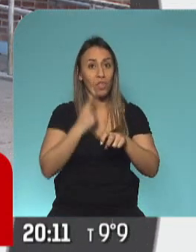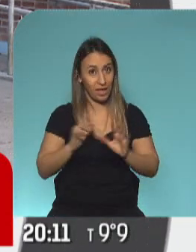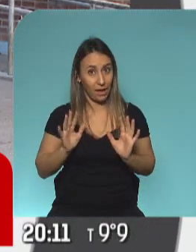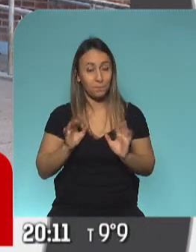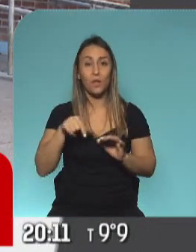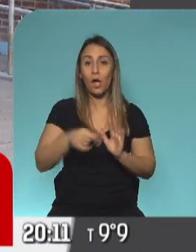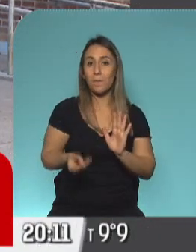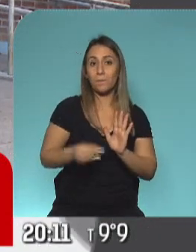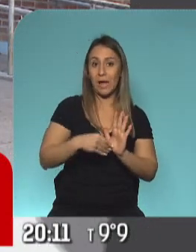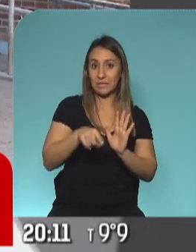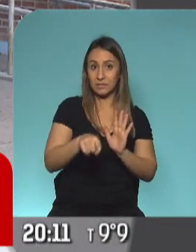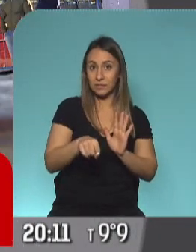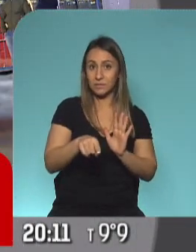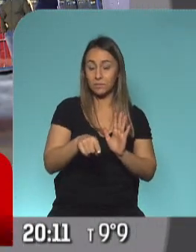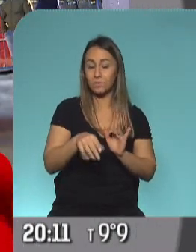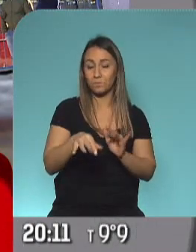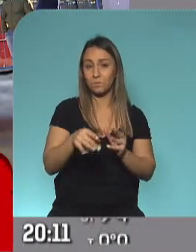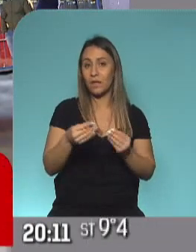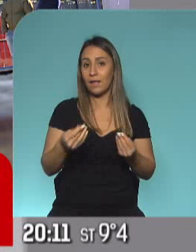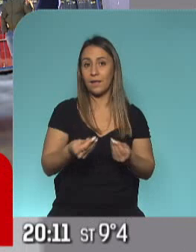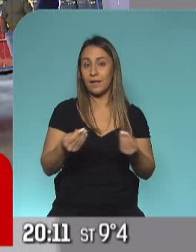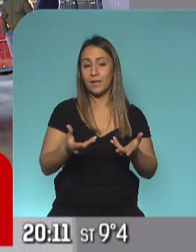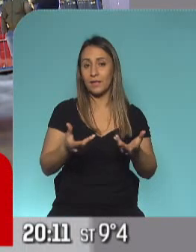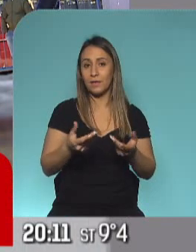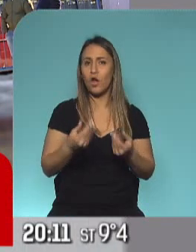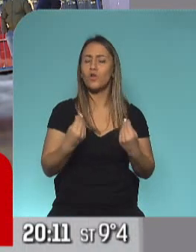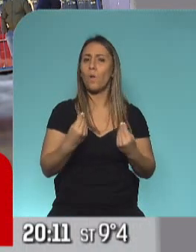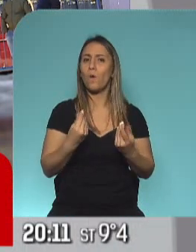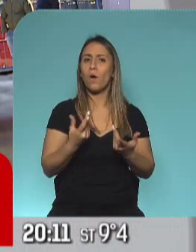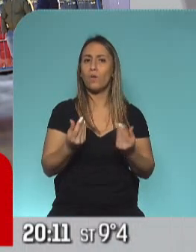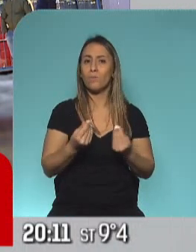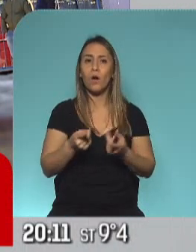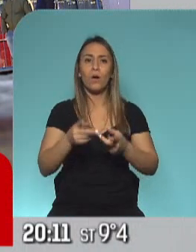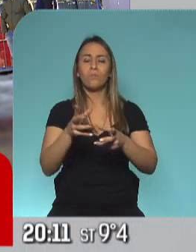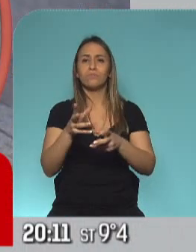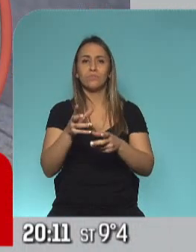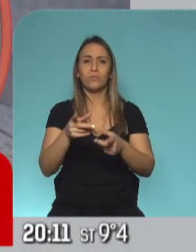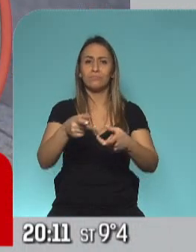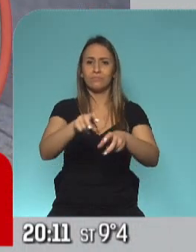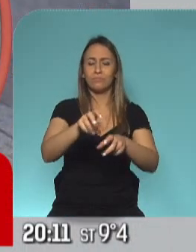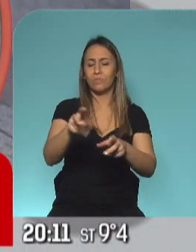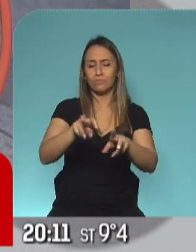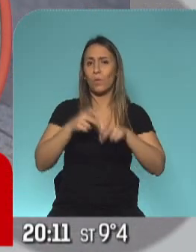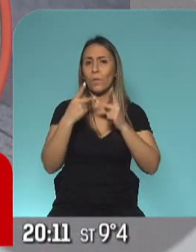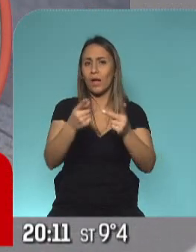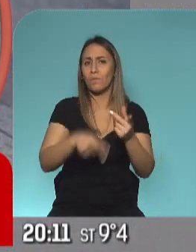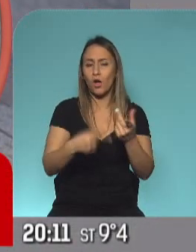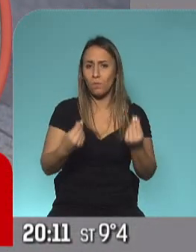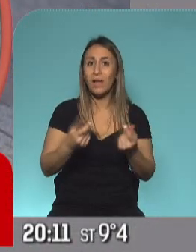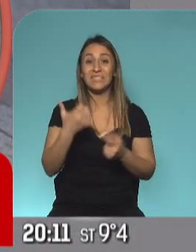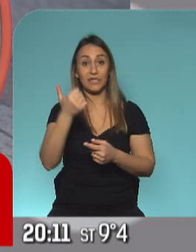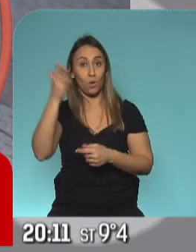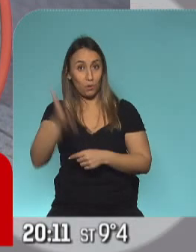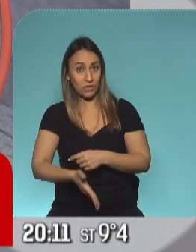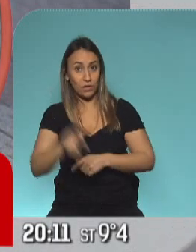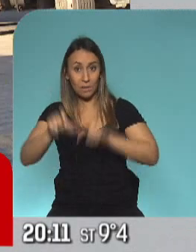a esos números de qué manera se usa ese transporte público. El 65% de la gente